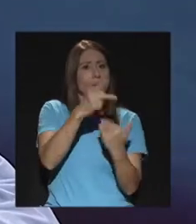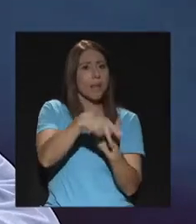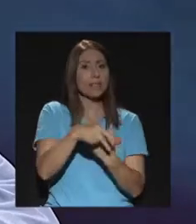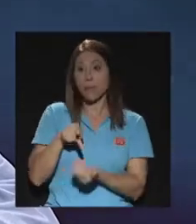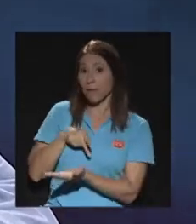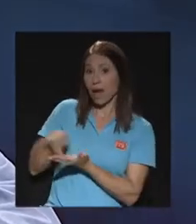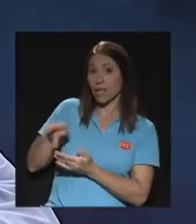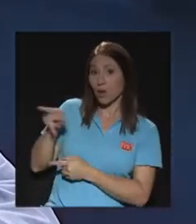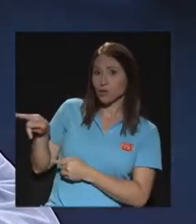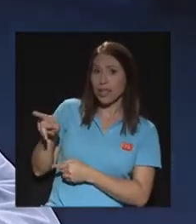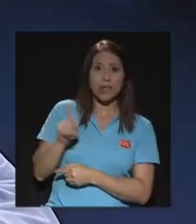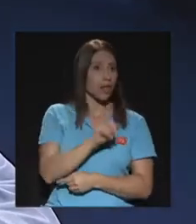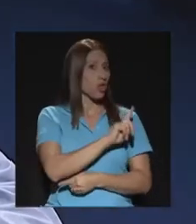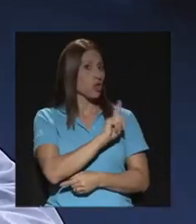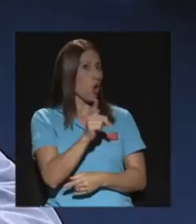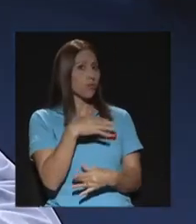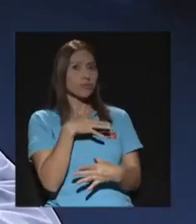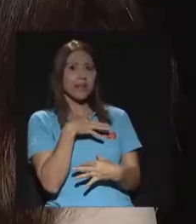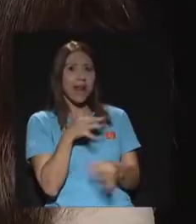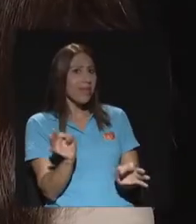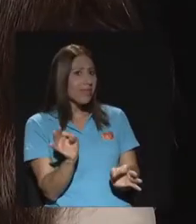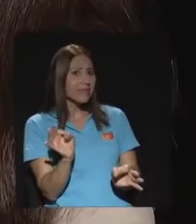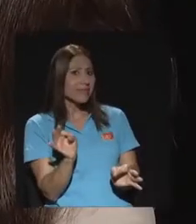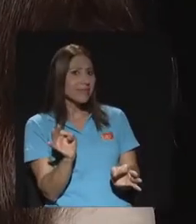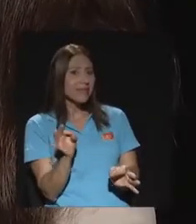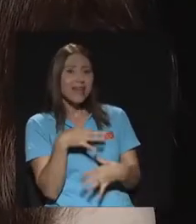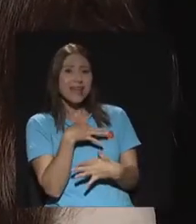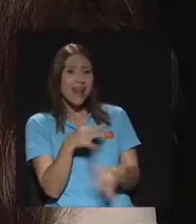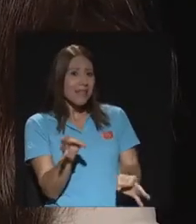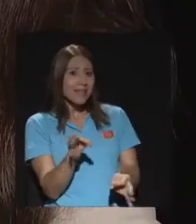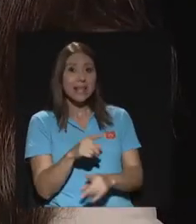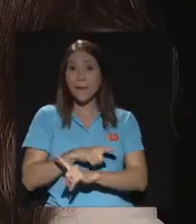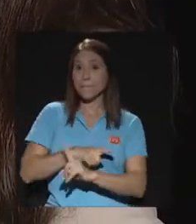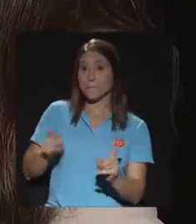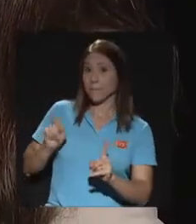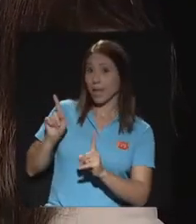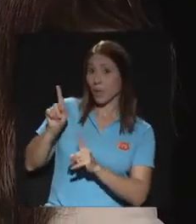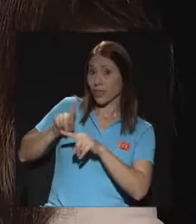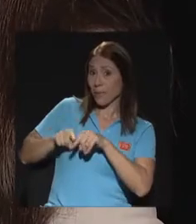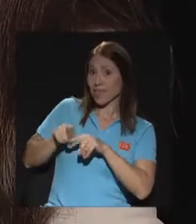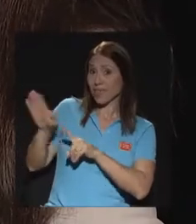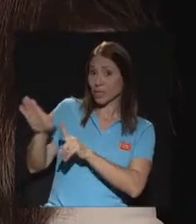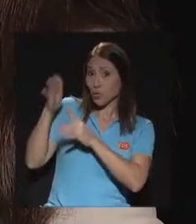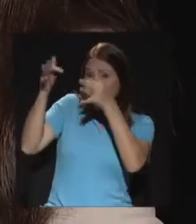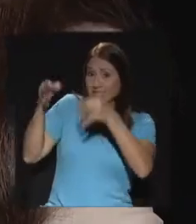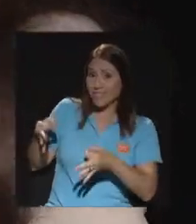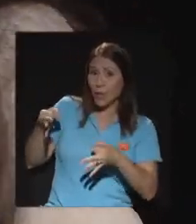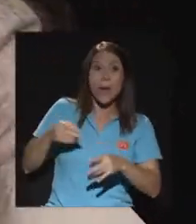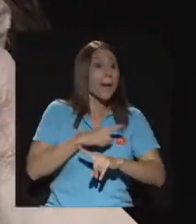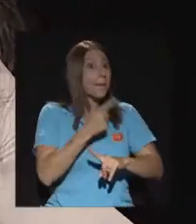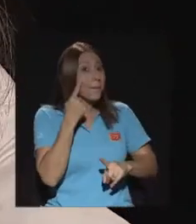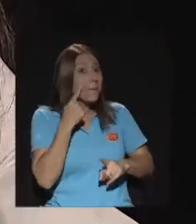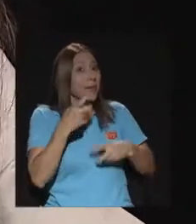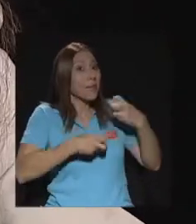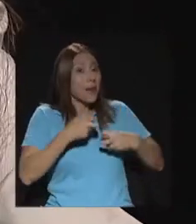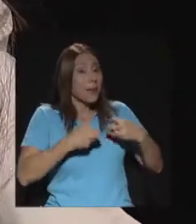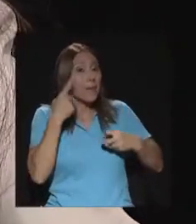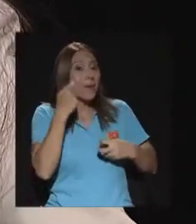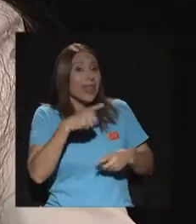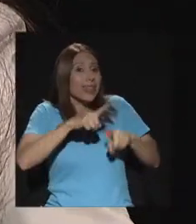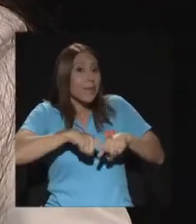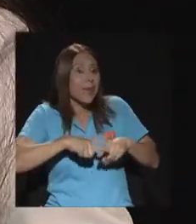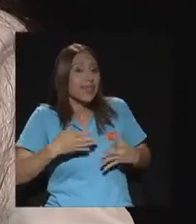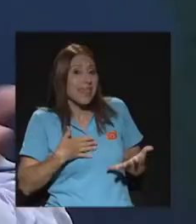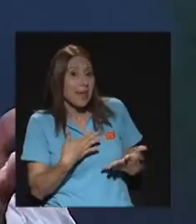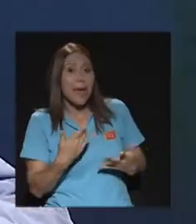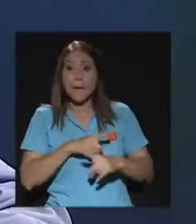No, gratis. Gratis. Por eso, pero dependería gratis de su decisión. ¿Cuál es el problema? Que depende de mi